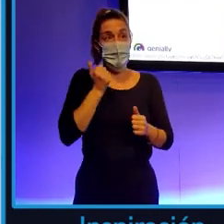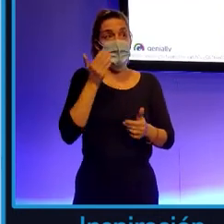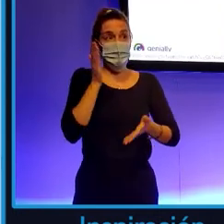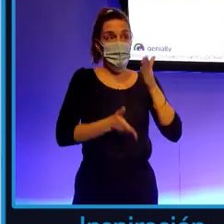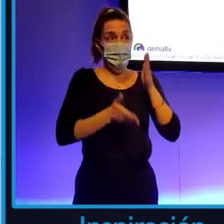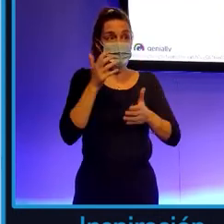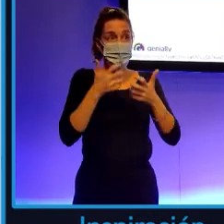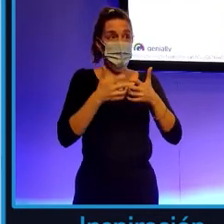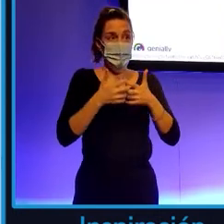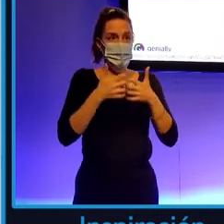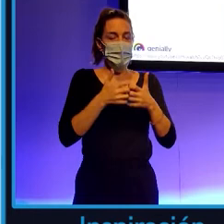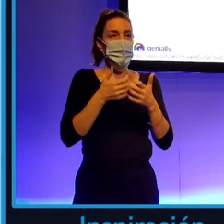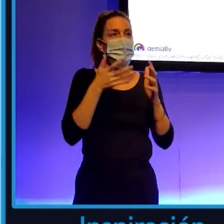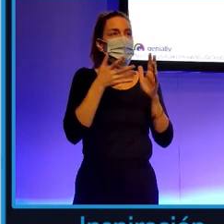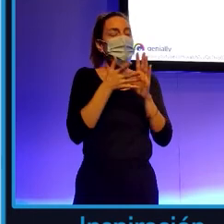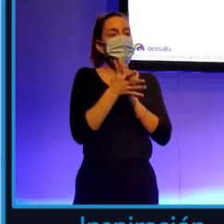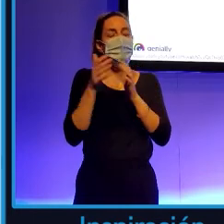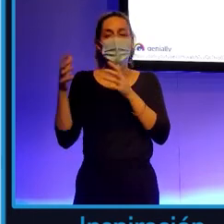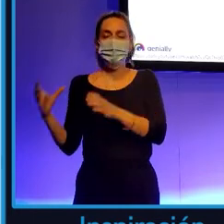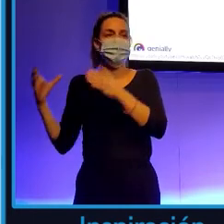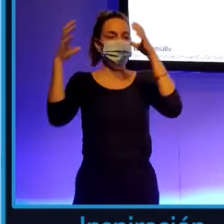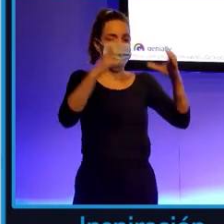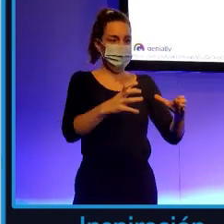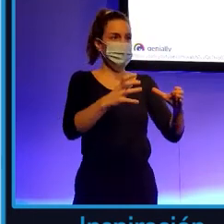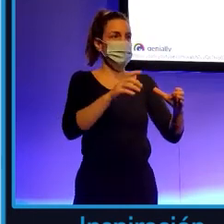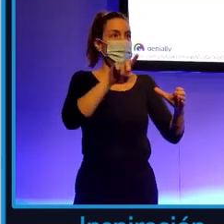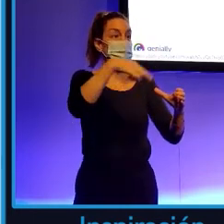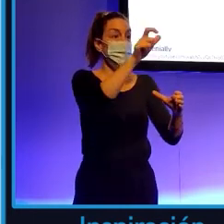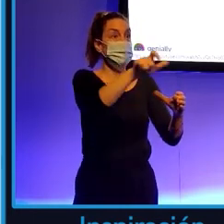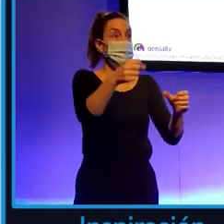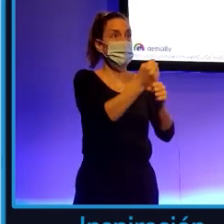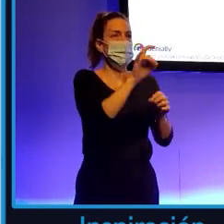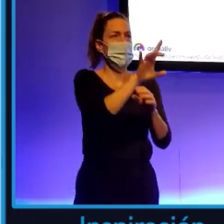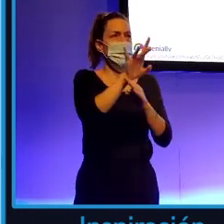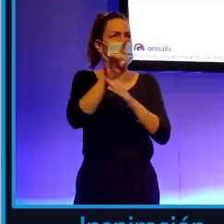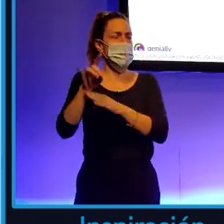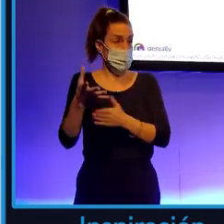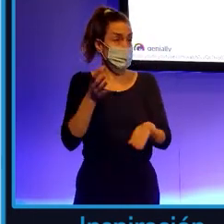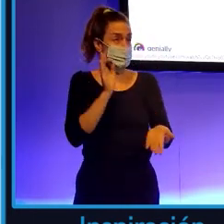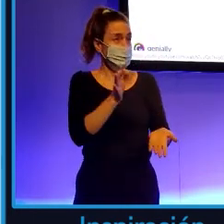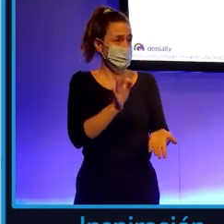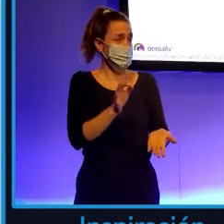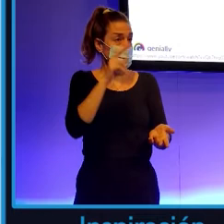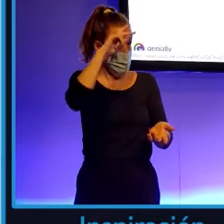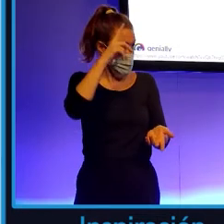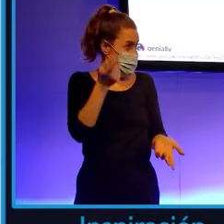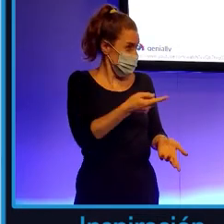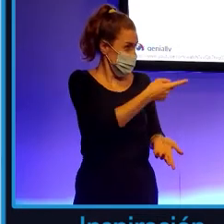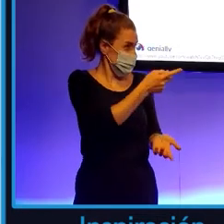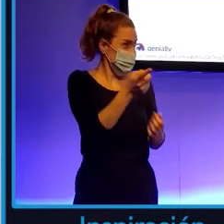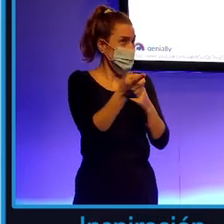la mayoría de los puestos de trabajo que hoy conocemos o no les preocupa no les preocupa